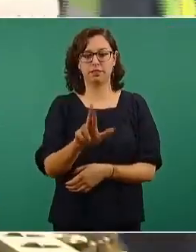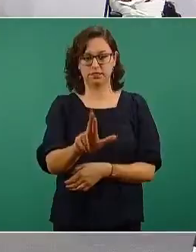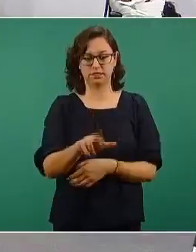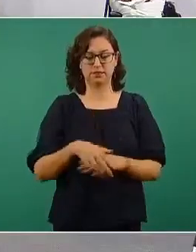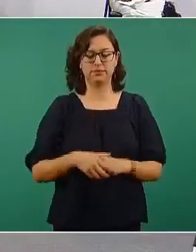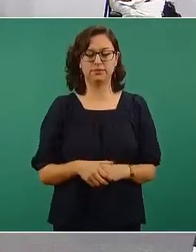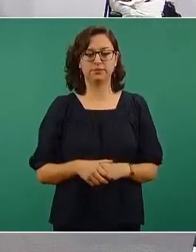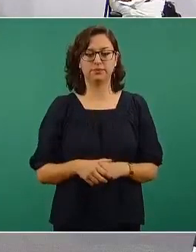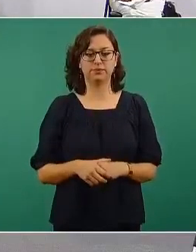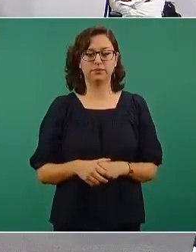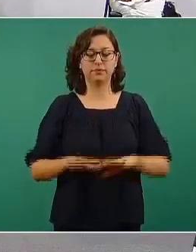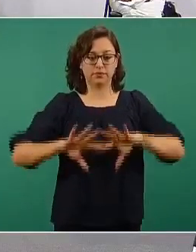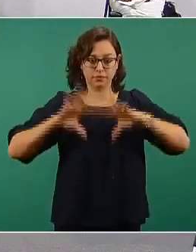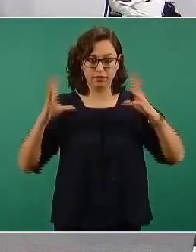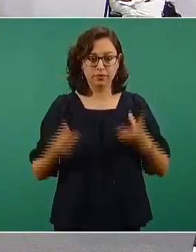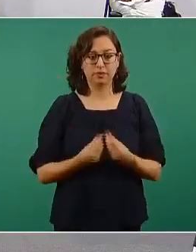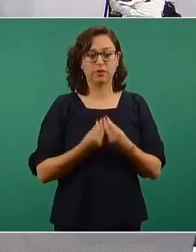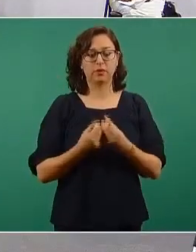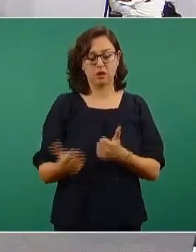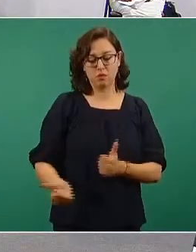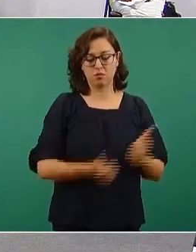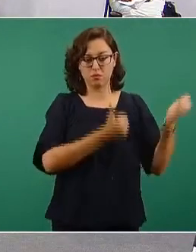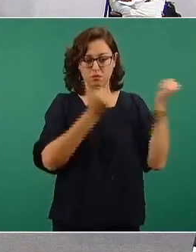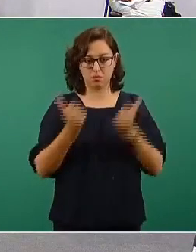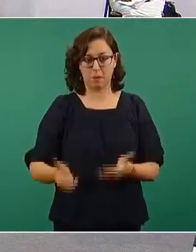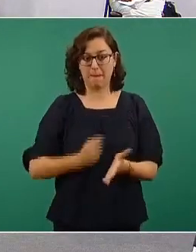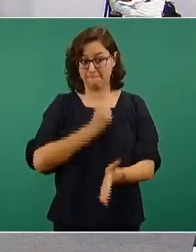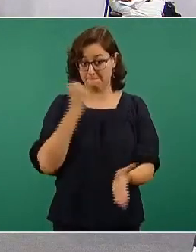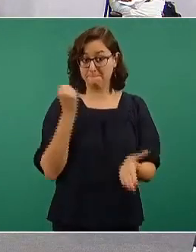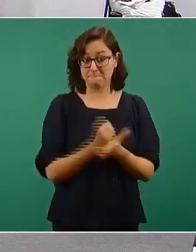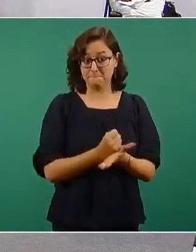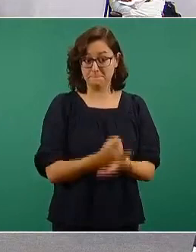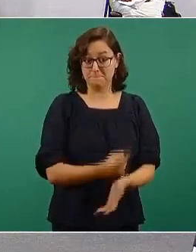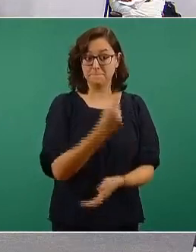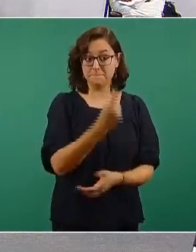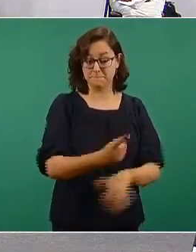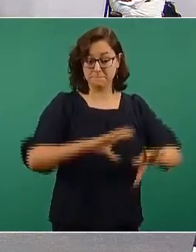que representa ya en este laboratorio que han llegado a nuestro país